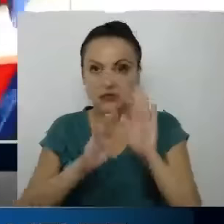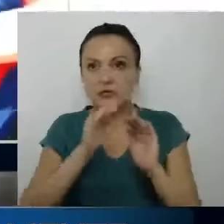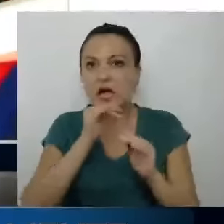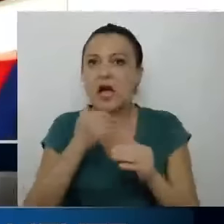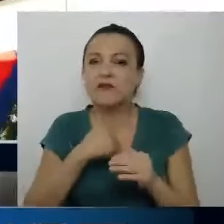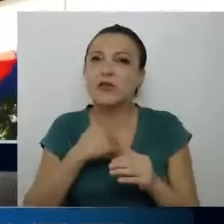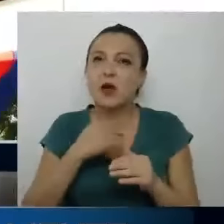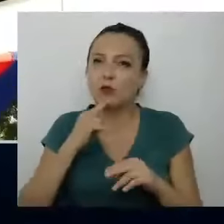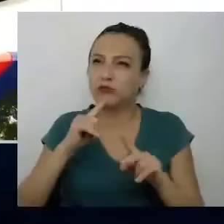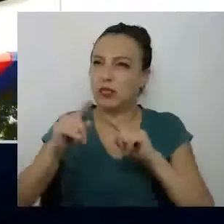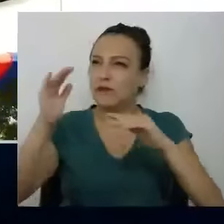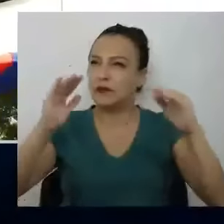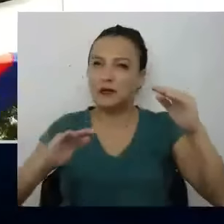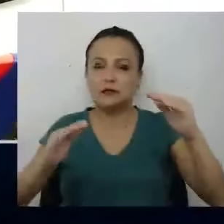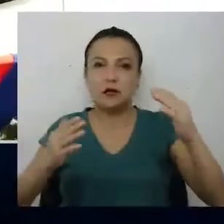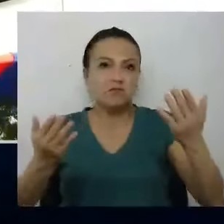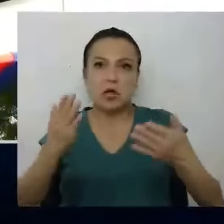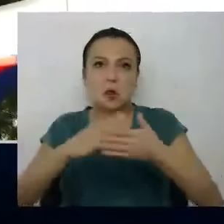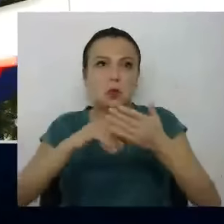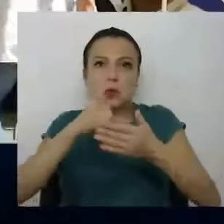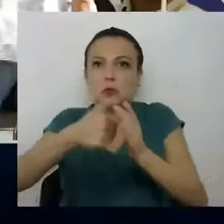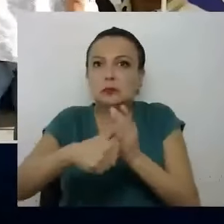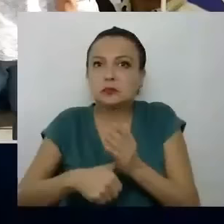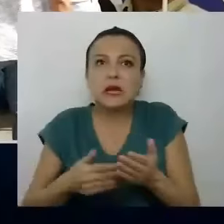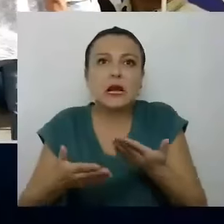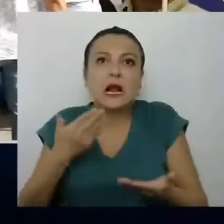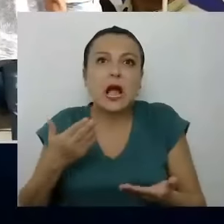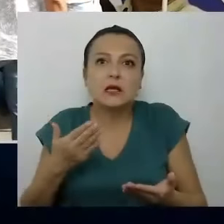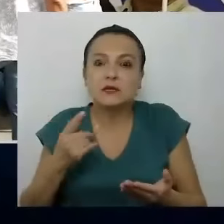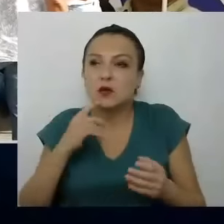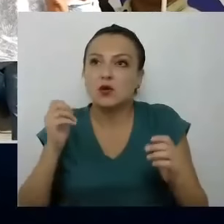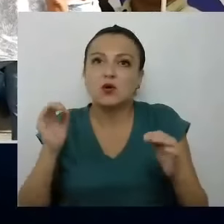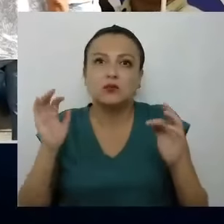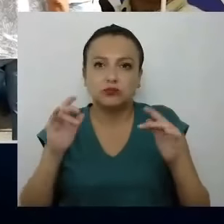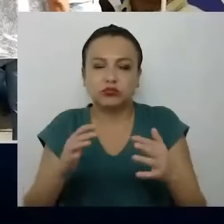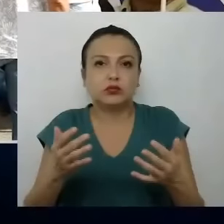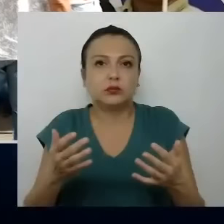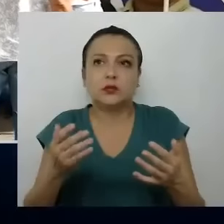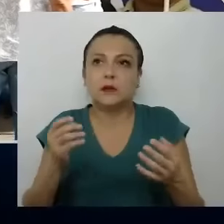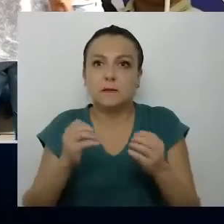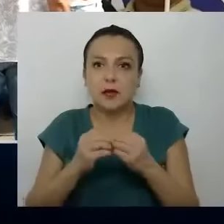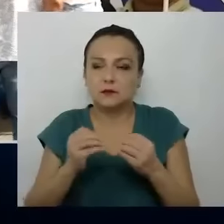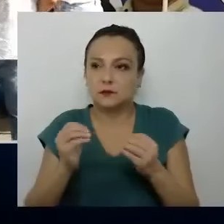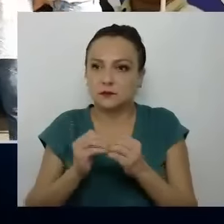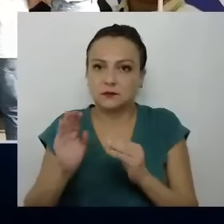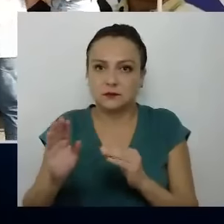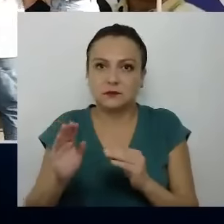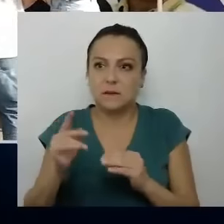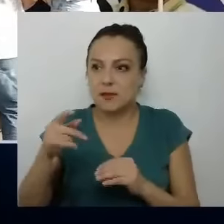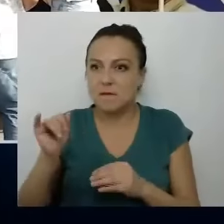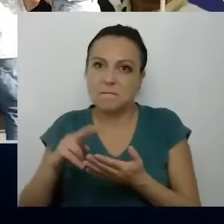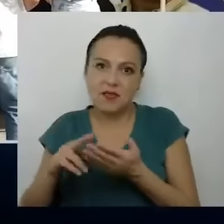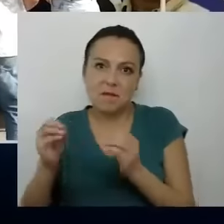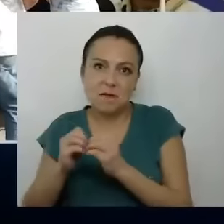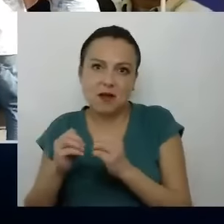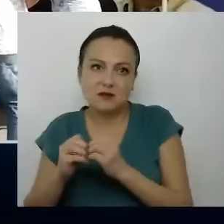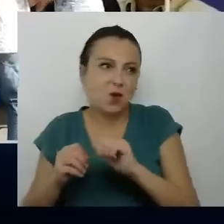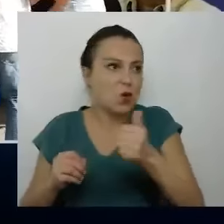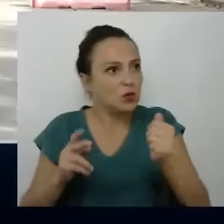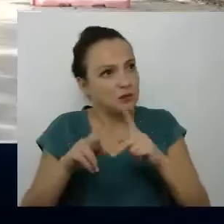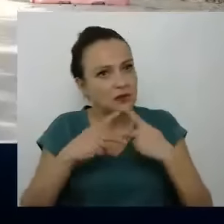una diferencia en algunos centros de votación casi apabullante entre la presencia de Liberación Nacional y los otros